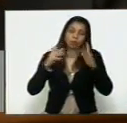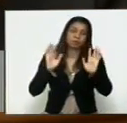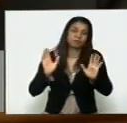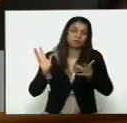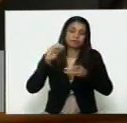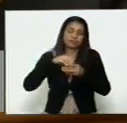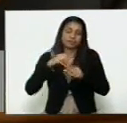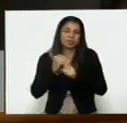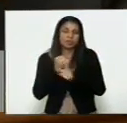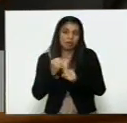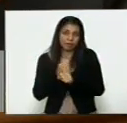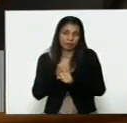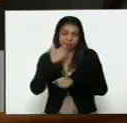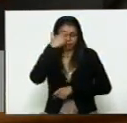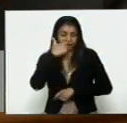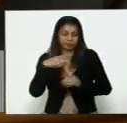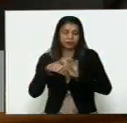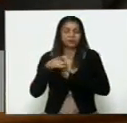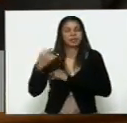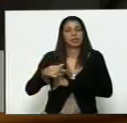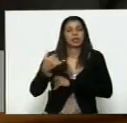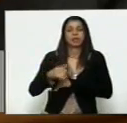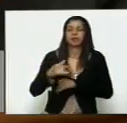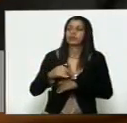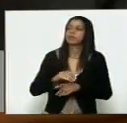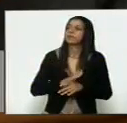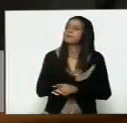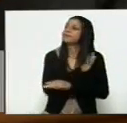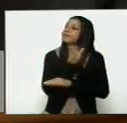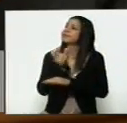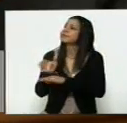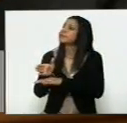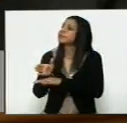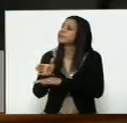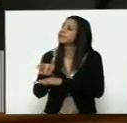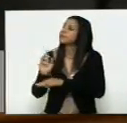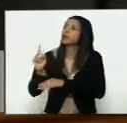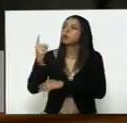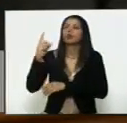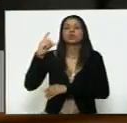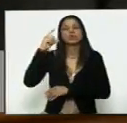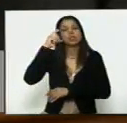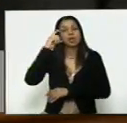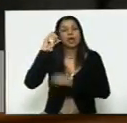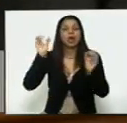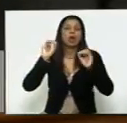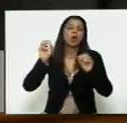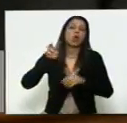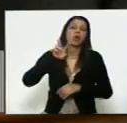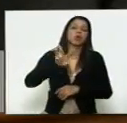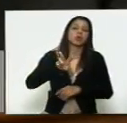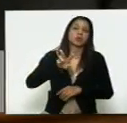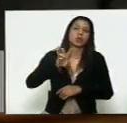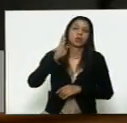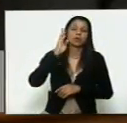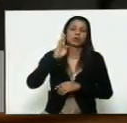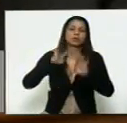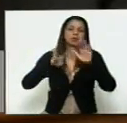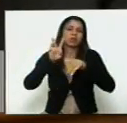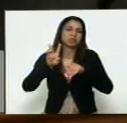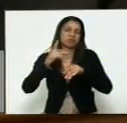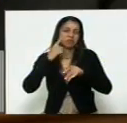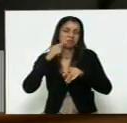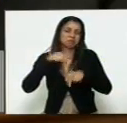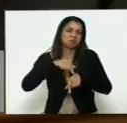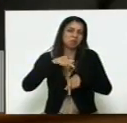funcionaria pública tienen derecho a disfrutar de un día o dos medios días de